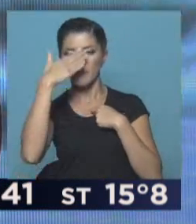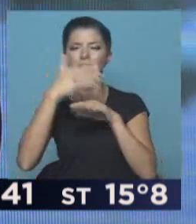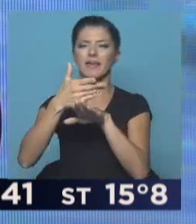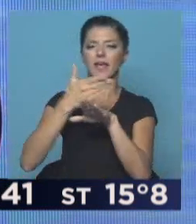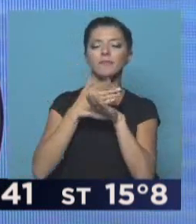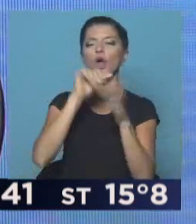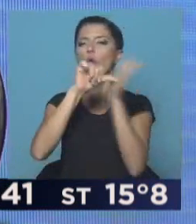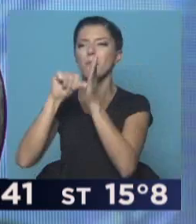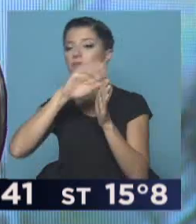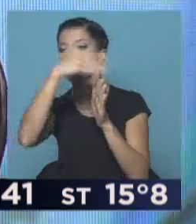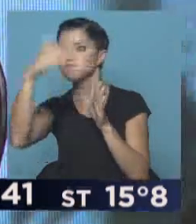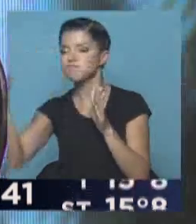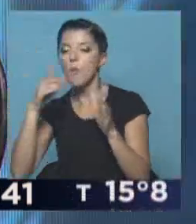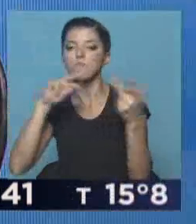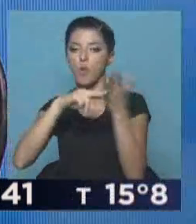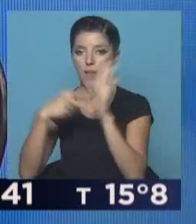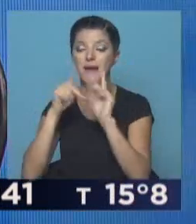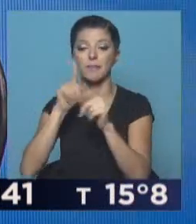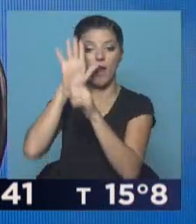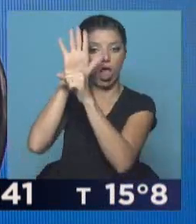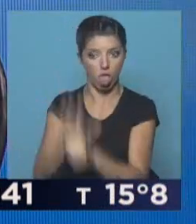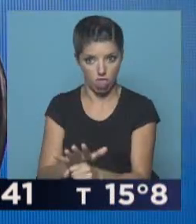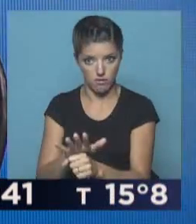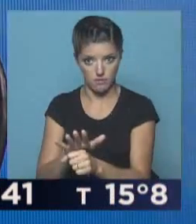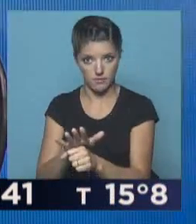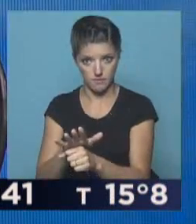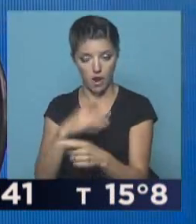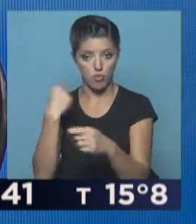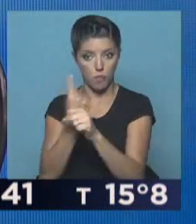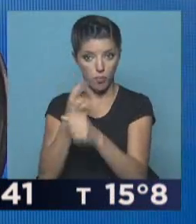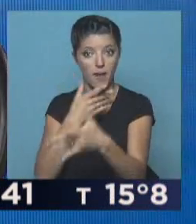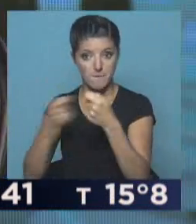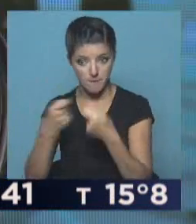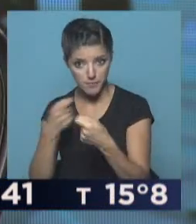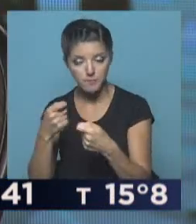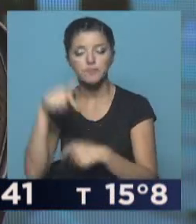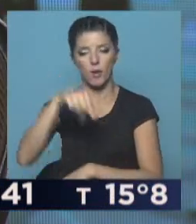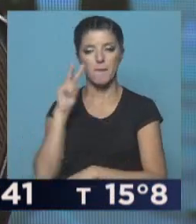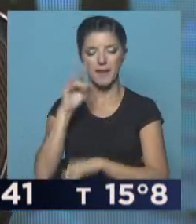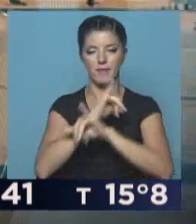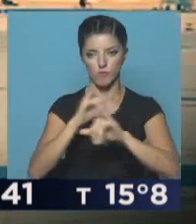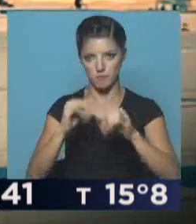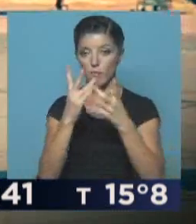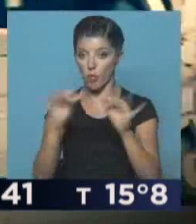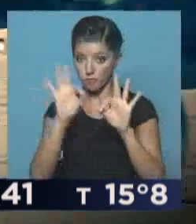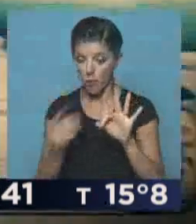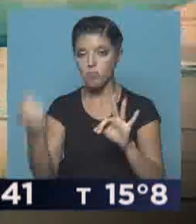naciones vecinas y el embargo que le pusieron precisamente a Qatar. Vemos un informe y hacemos el análisis.